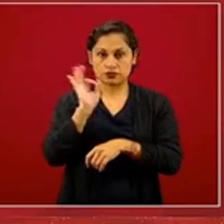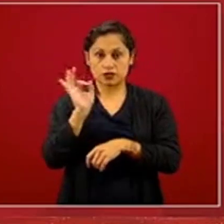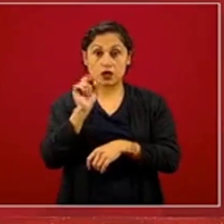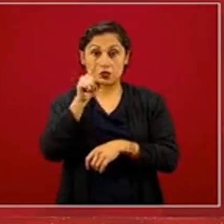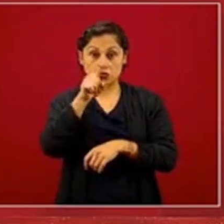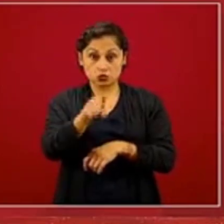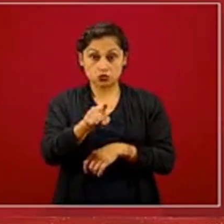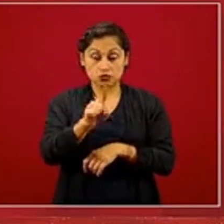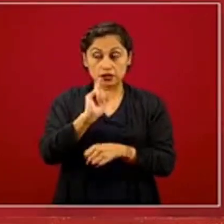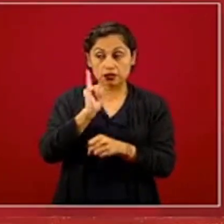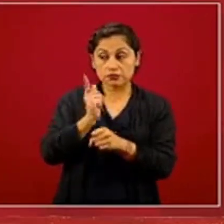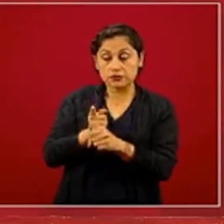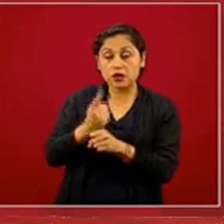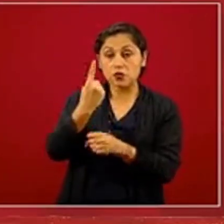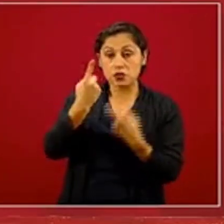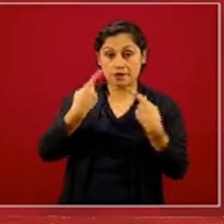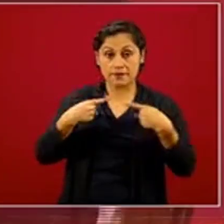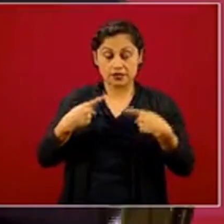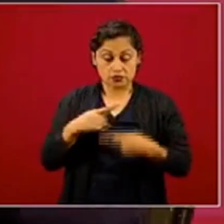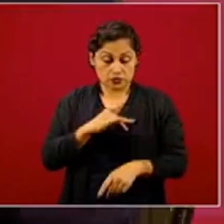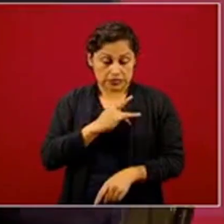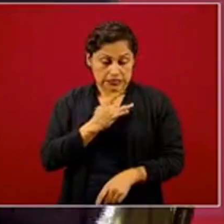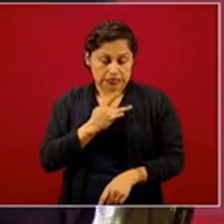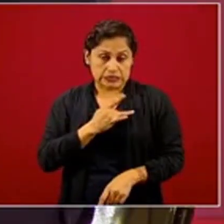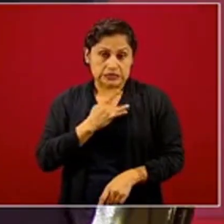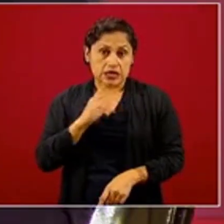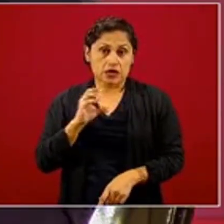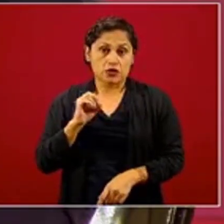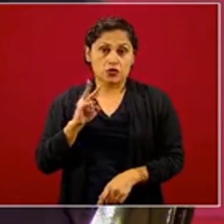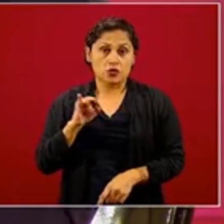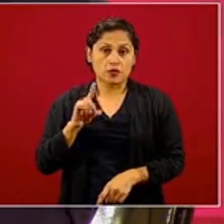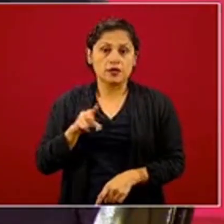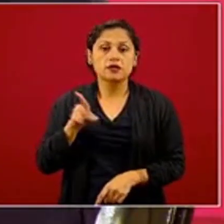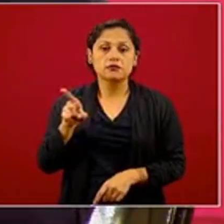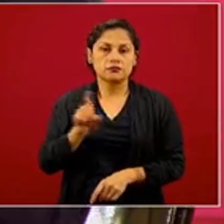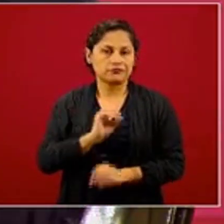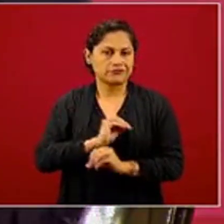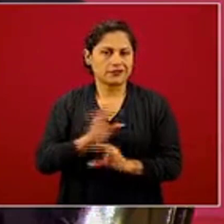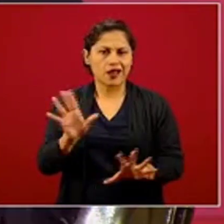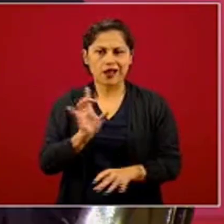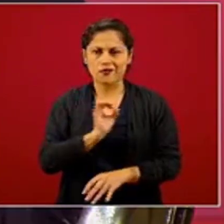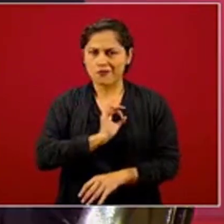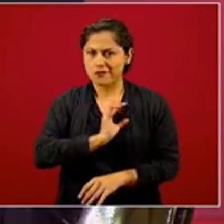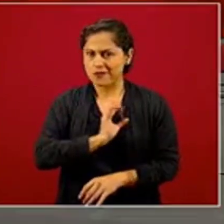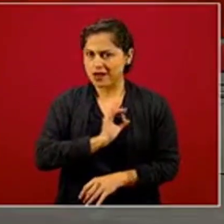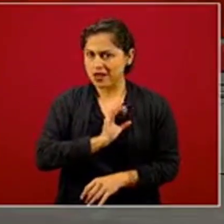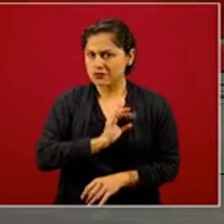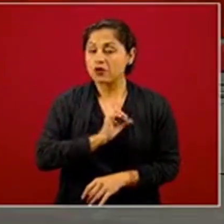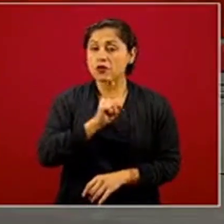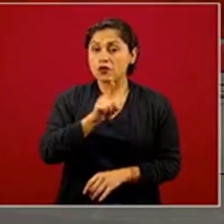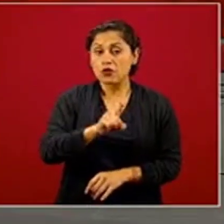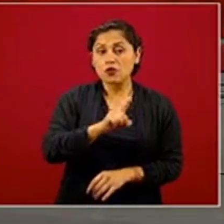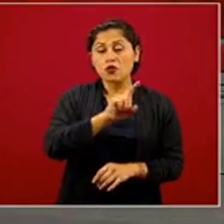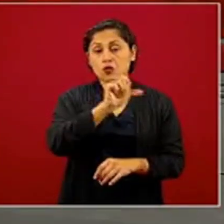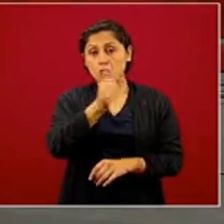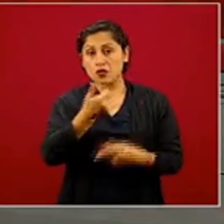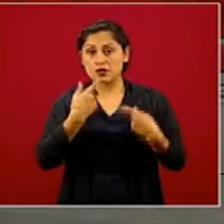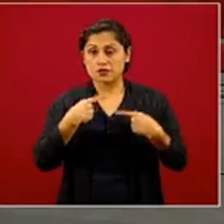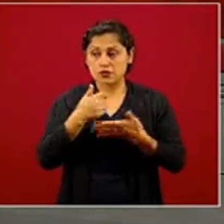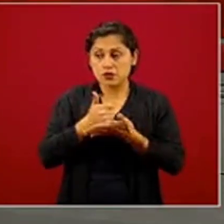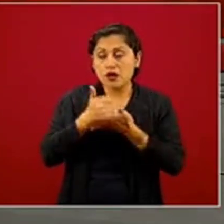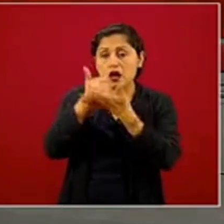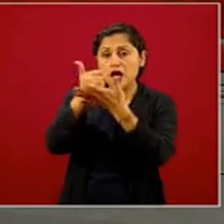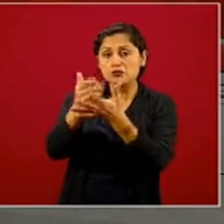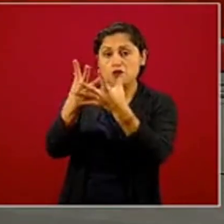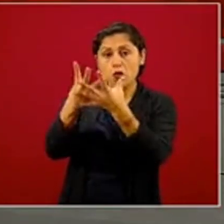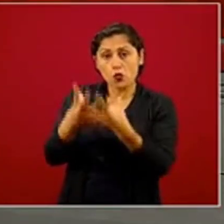los síntomas de COVID, ayudarle a vencer ese miedo. Y parte de los elementos de información que